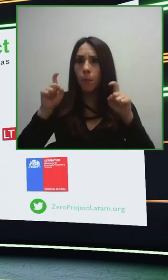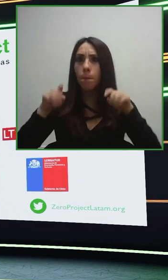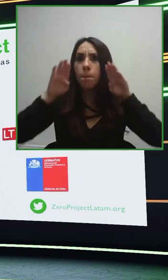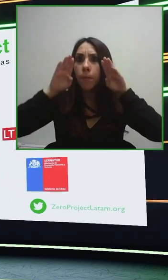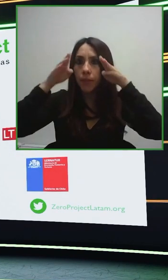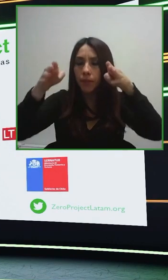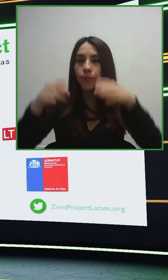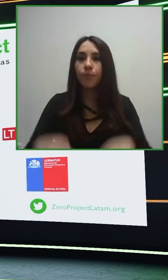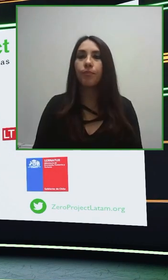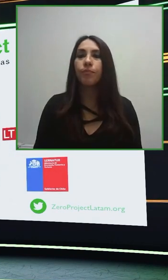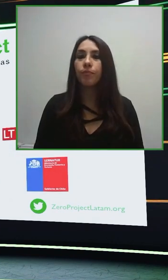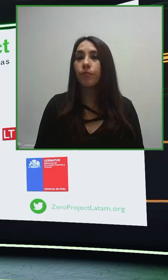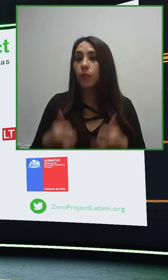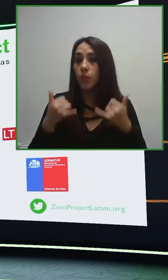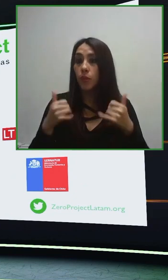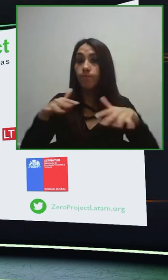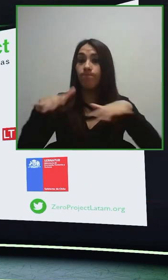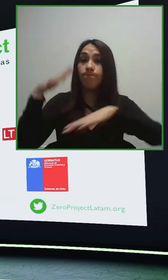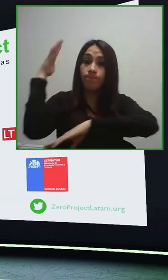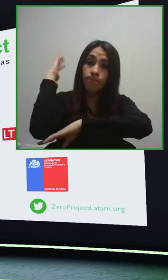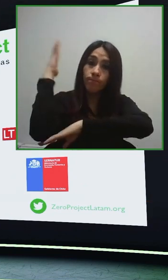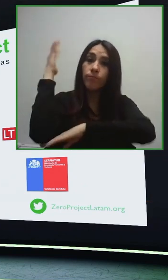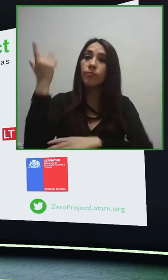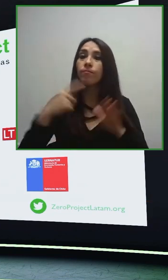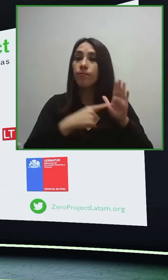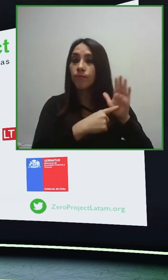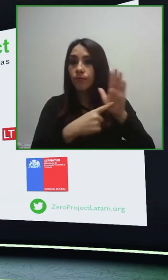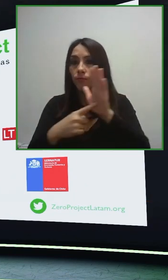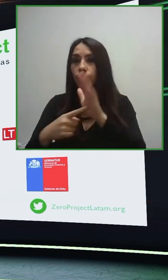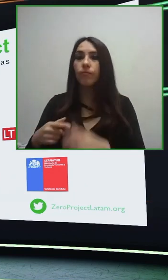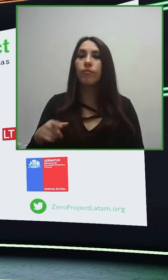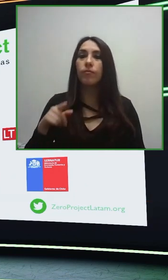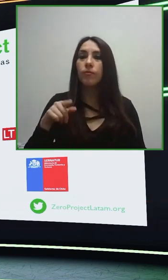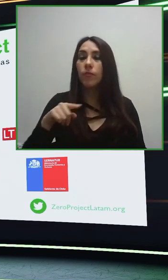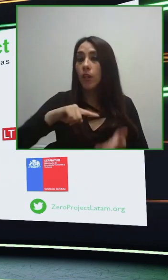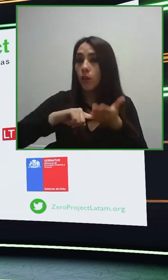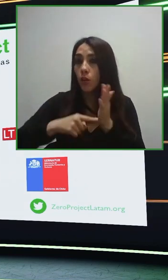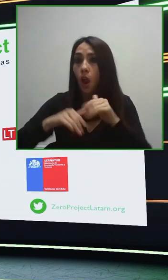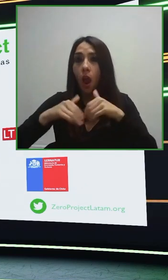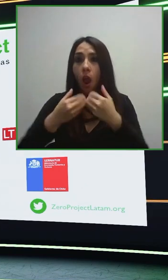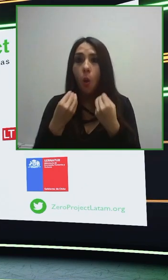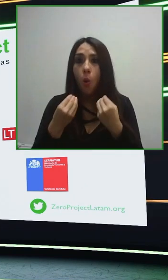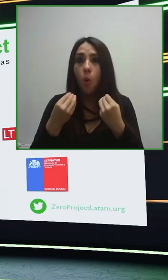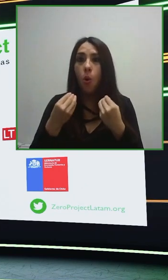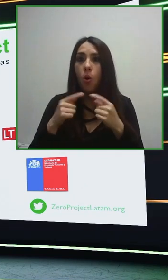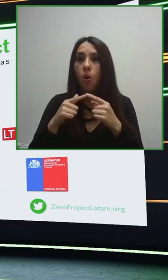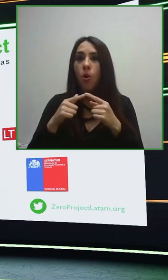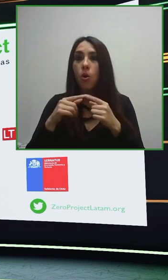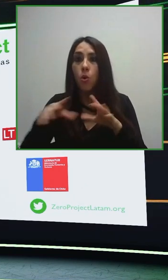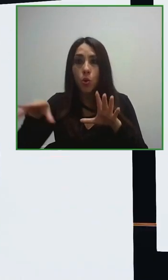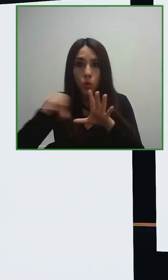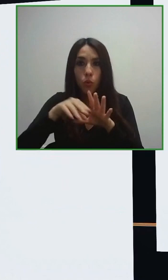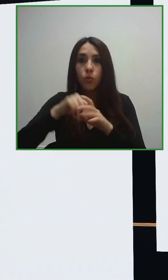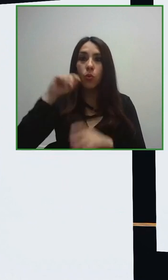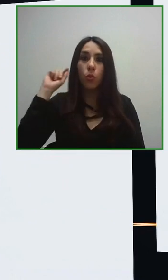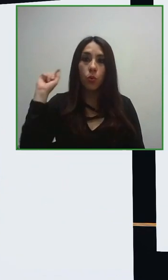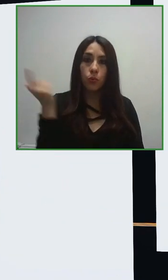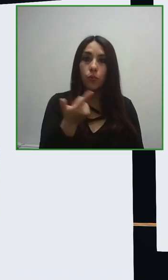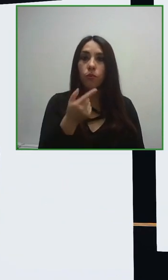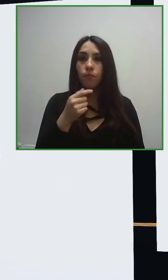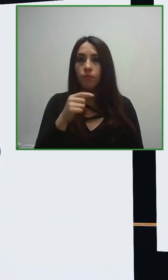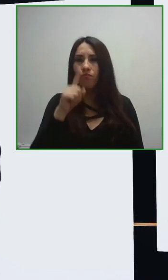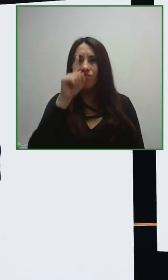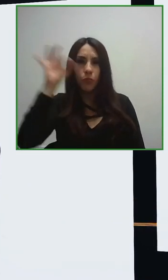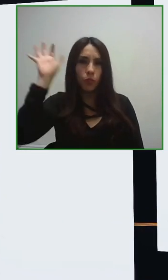la tecnología es una herramienta para la inclusión plena y efectiva de todas las personas. A continuación, tenemos nuestra sesión de Impact